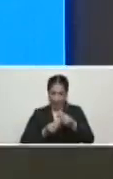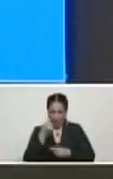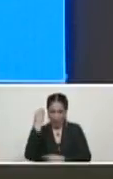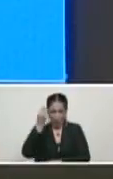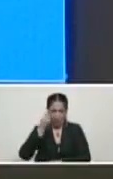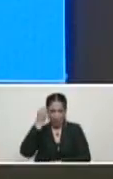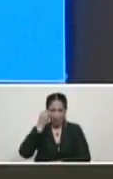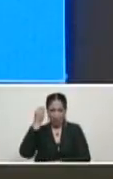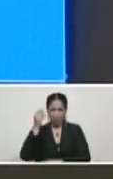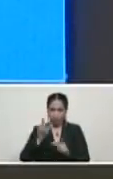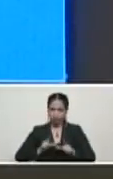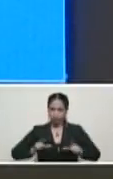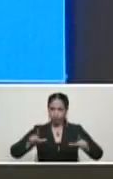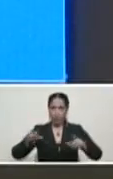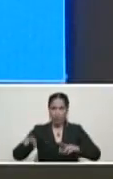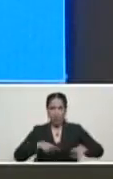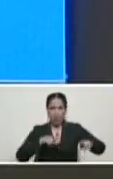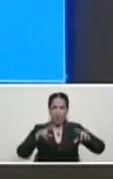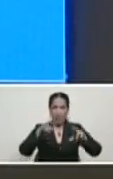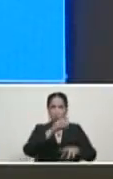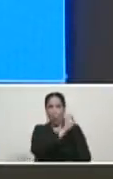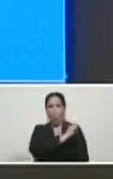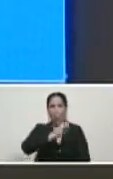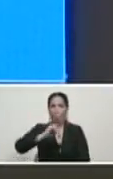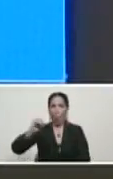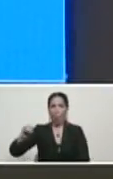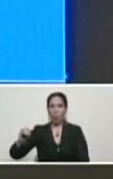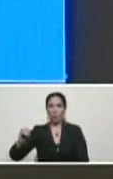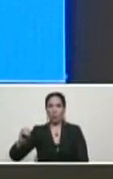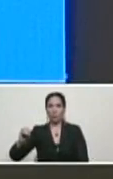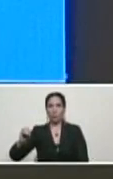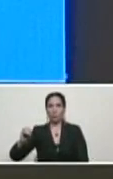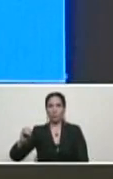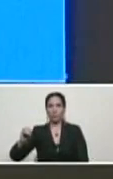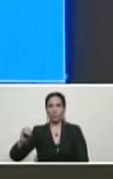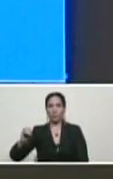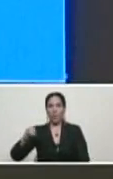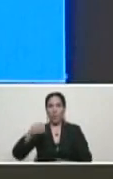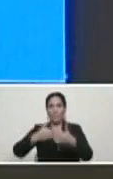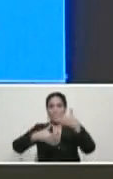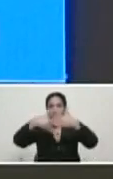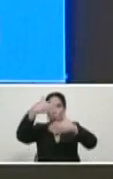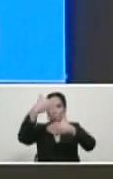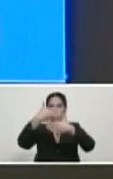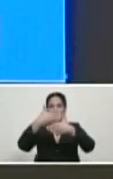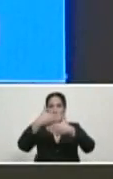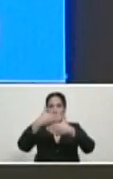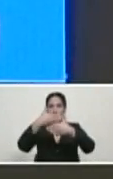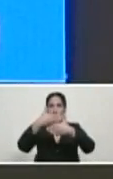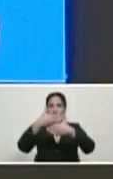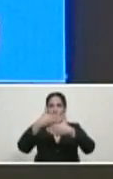en las inmediaciones del río Orinoco, el bloqueo